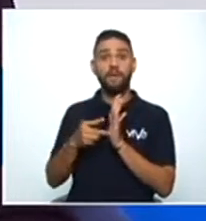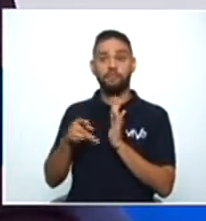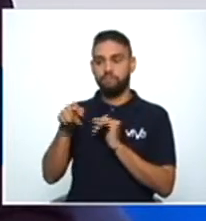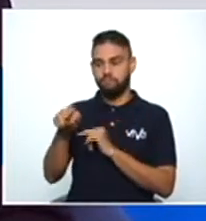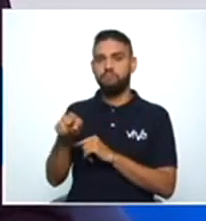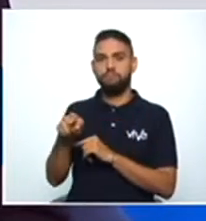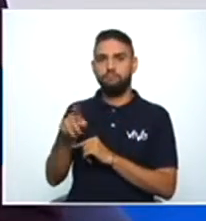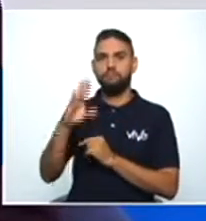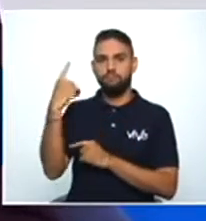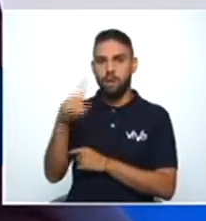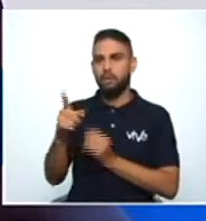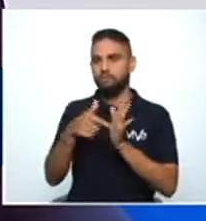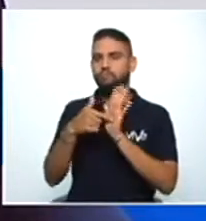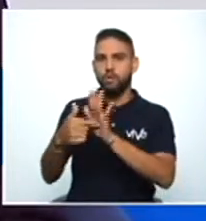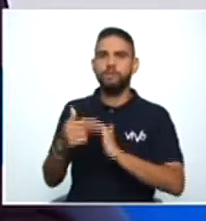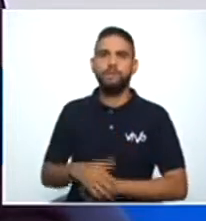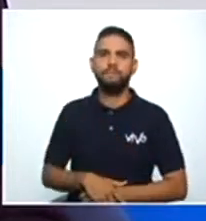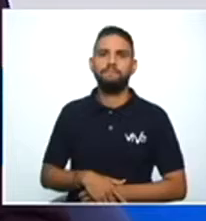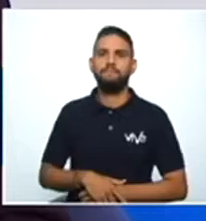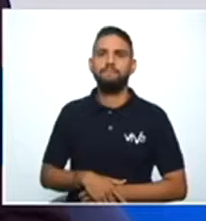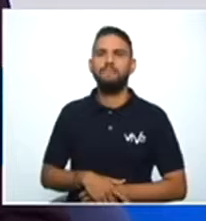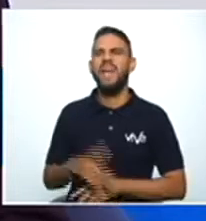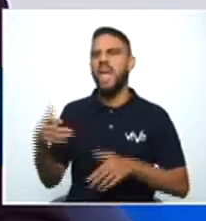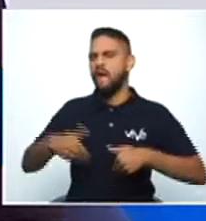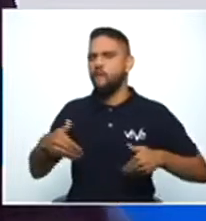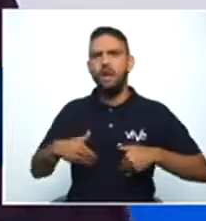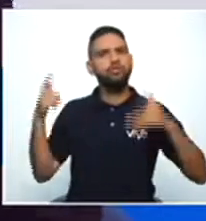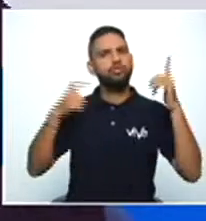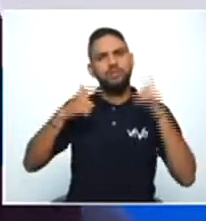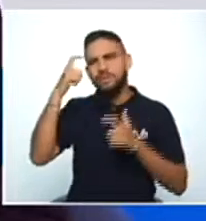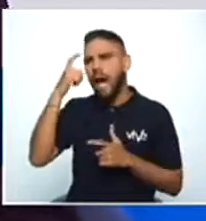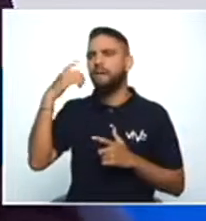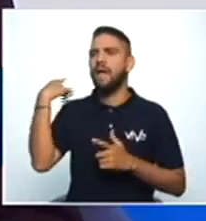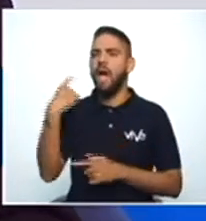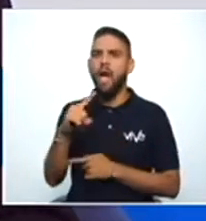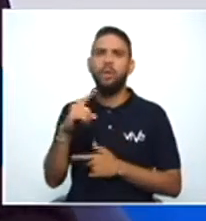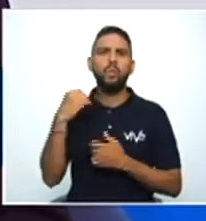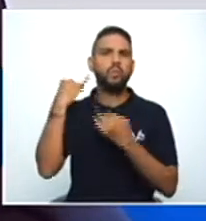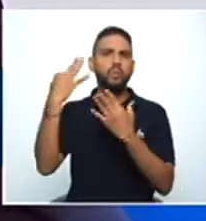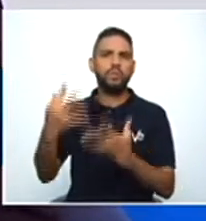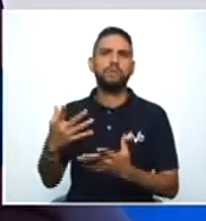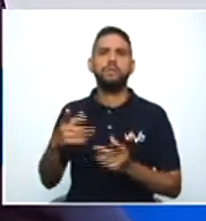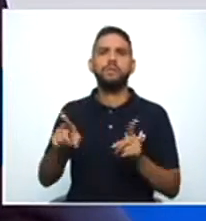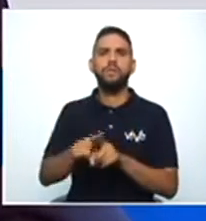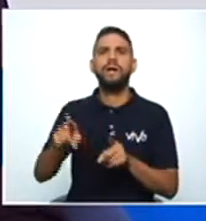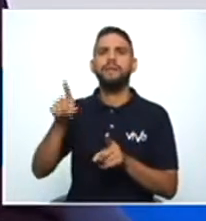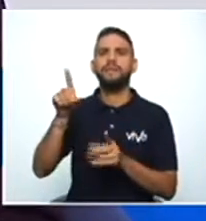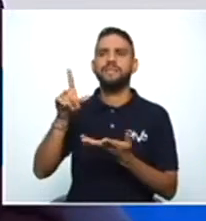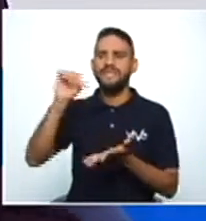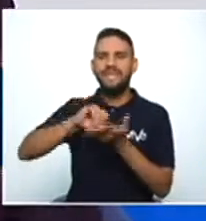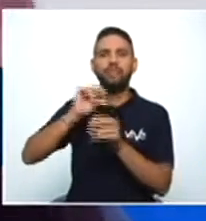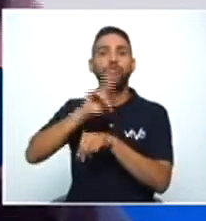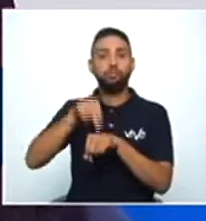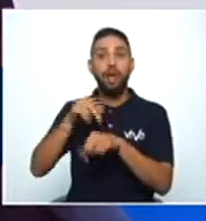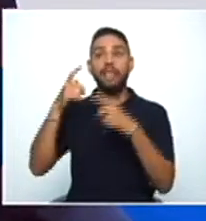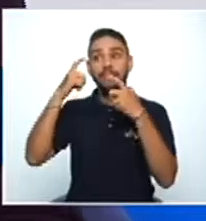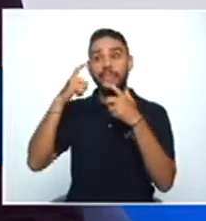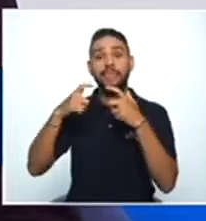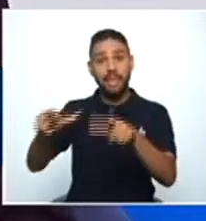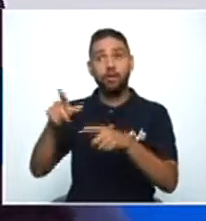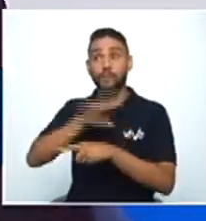precisamente a un esfuerzo del comandante hugo chávez comandante eterno es donde aparece precisamente la figura del cendi en aras precisamente el